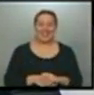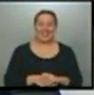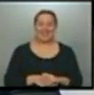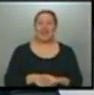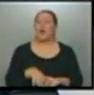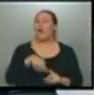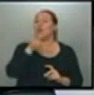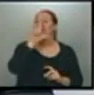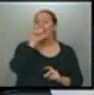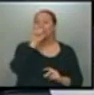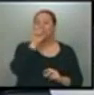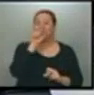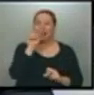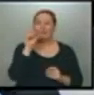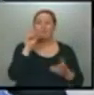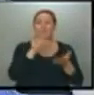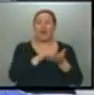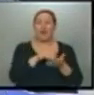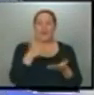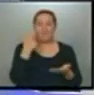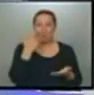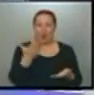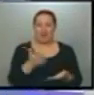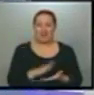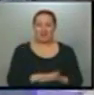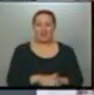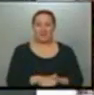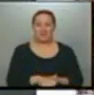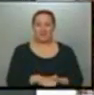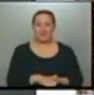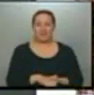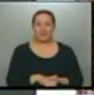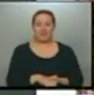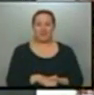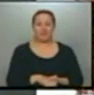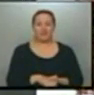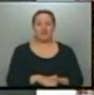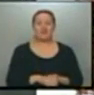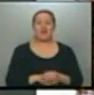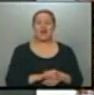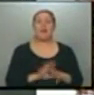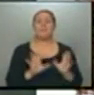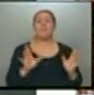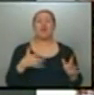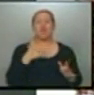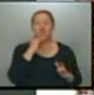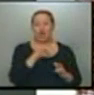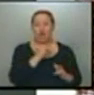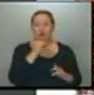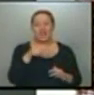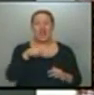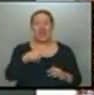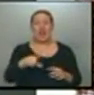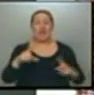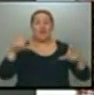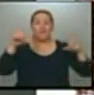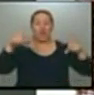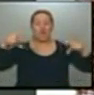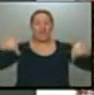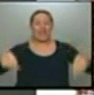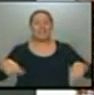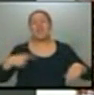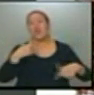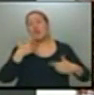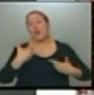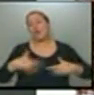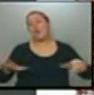a pleno? Dile un segundito, a ver si lo podemos poner. No llegamos. ¿De Nazareno llegamos? Sí, porque después de toda la historia que conté, él se saca una foto en la cancha y pone y